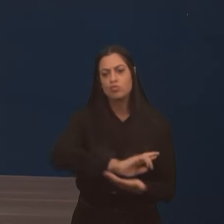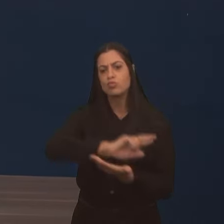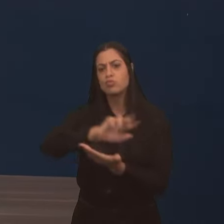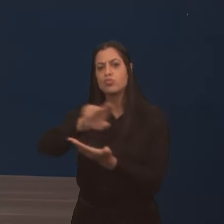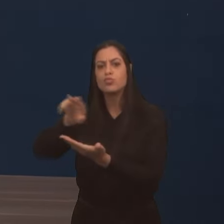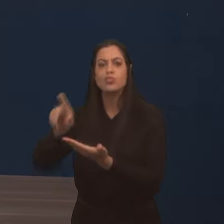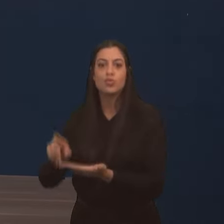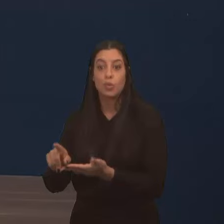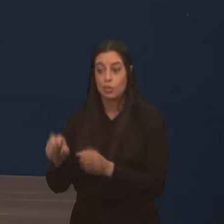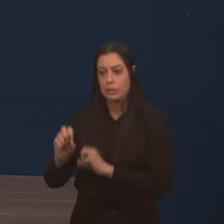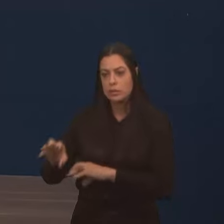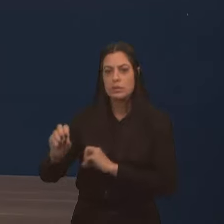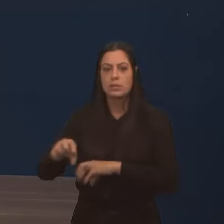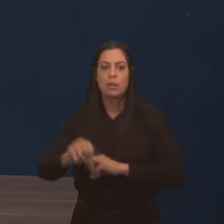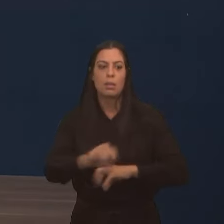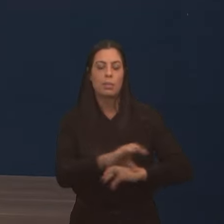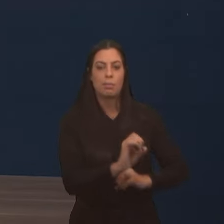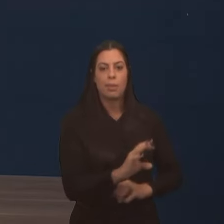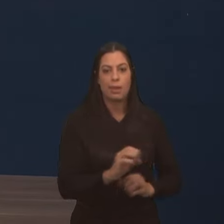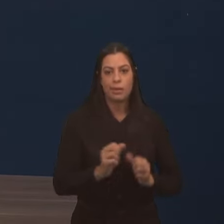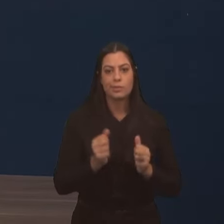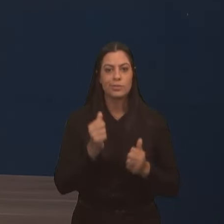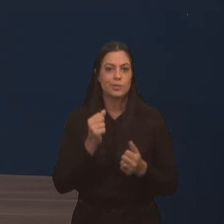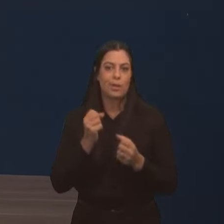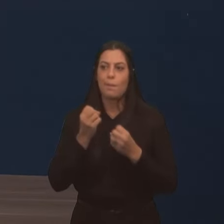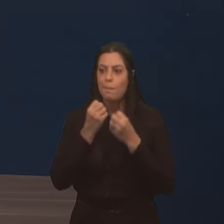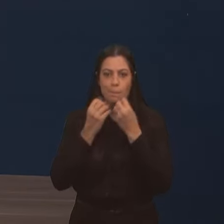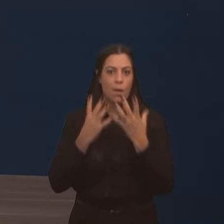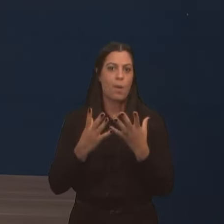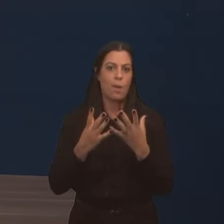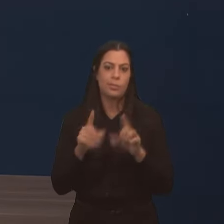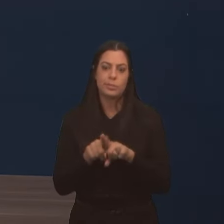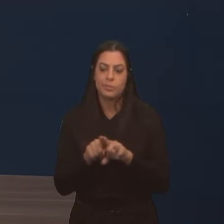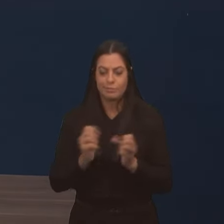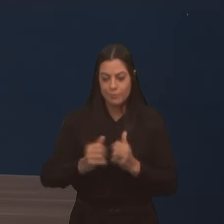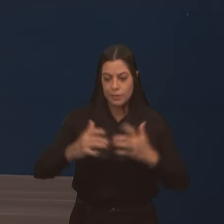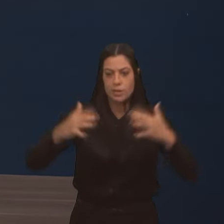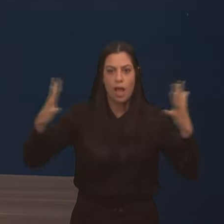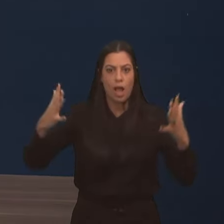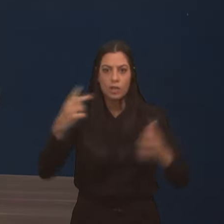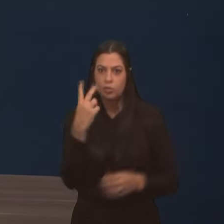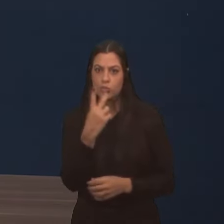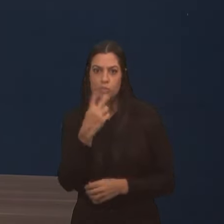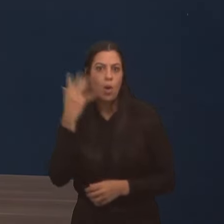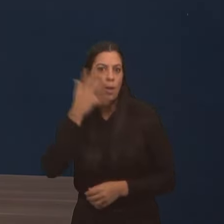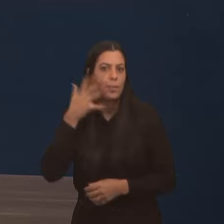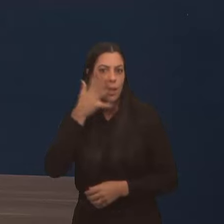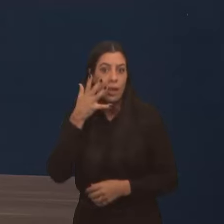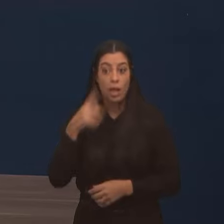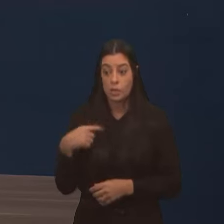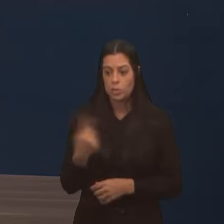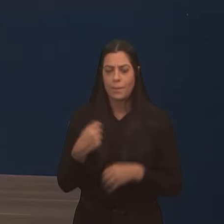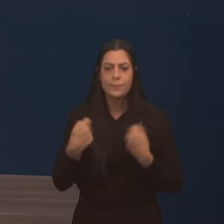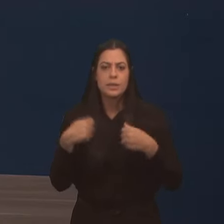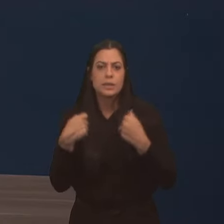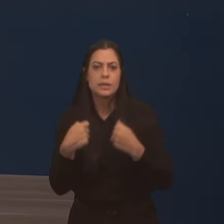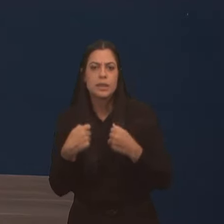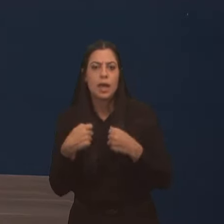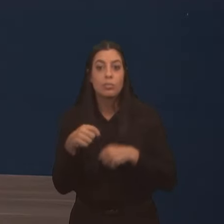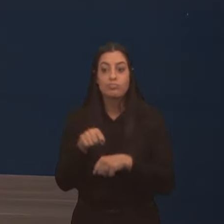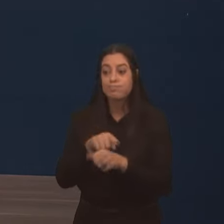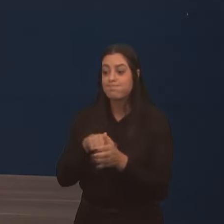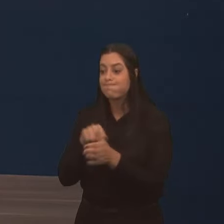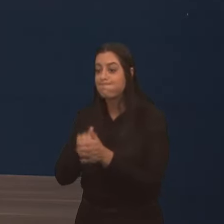las lecciones generosas, gigantes de esas dos ponencias, es que nosotros necesitamos hacer un